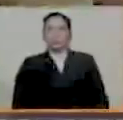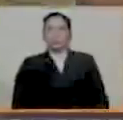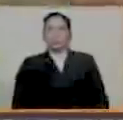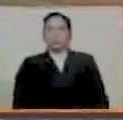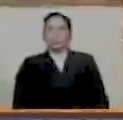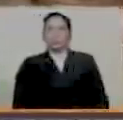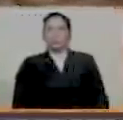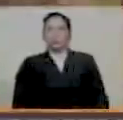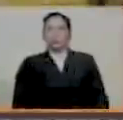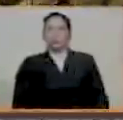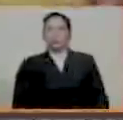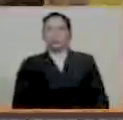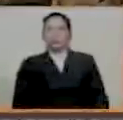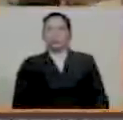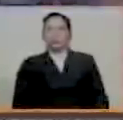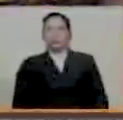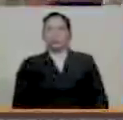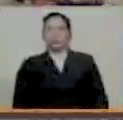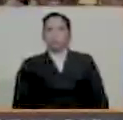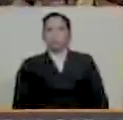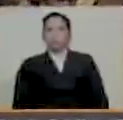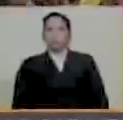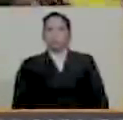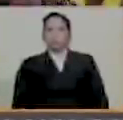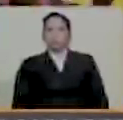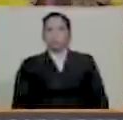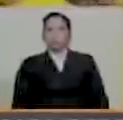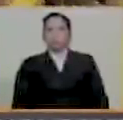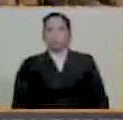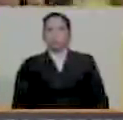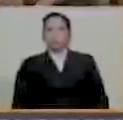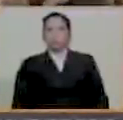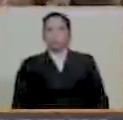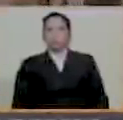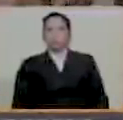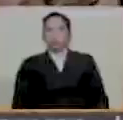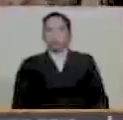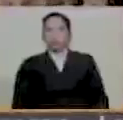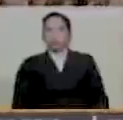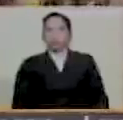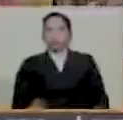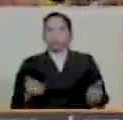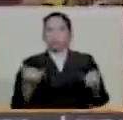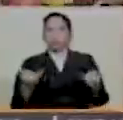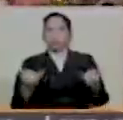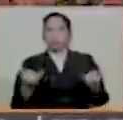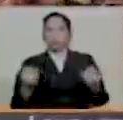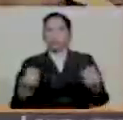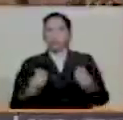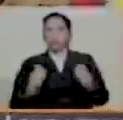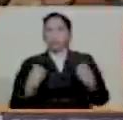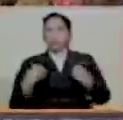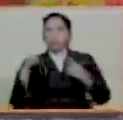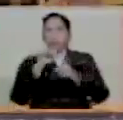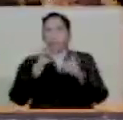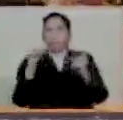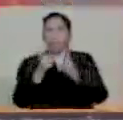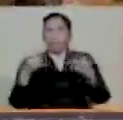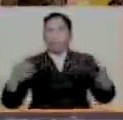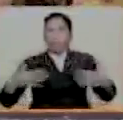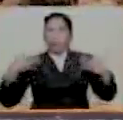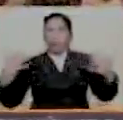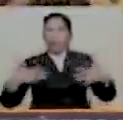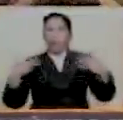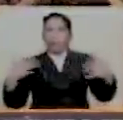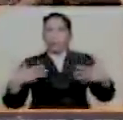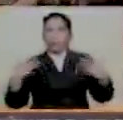Plaza Bicentenario en el Palacio de Miraflores. Y es que se vive un ambiente lleno de alegría porque se